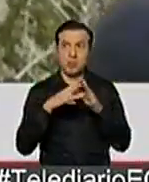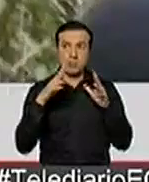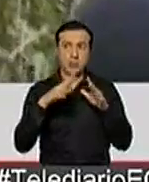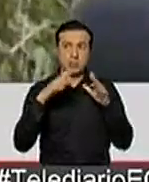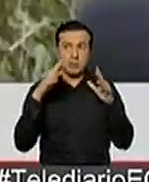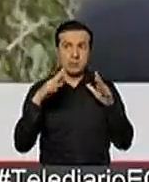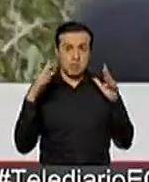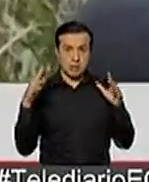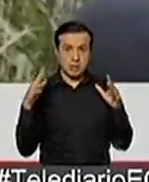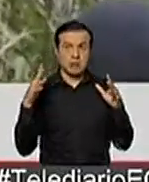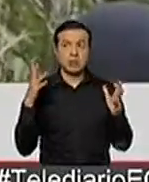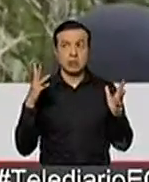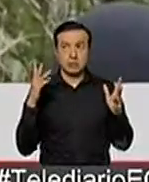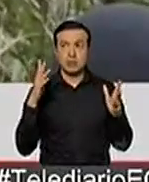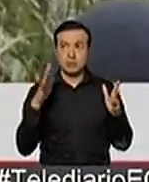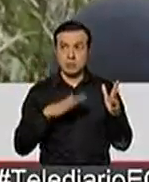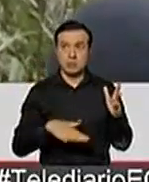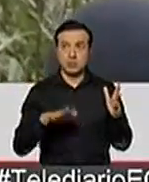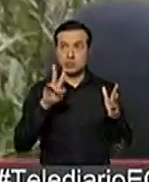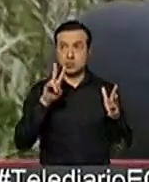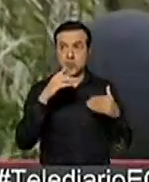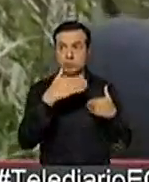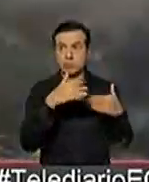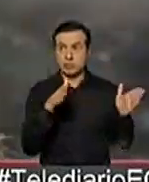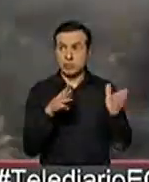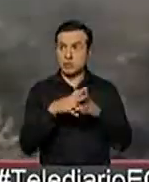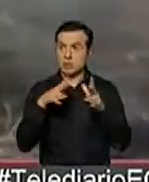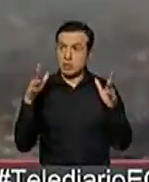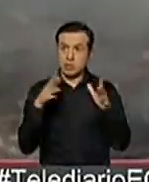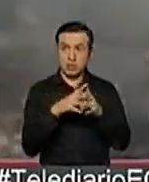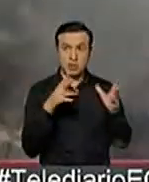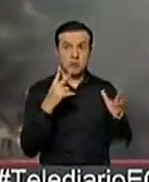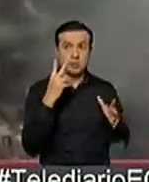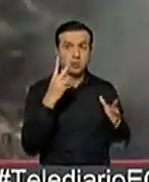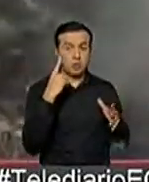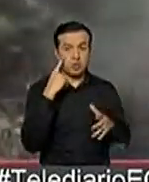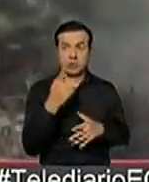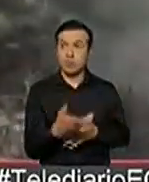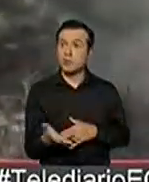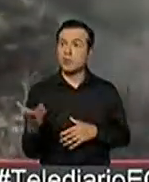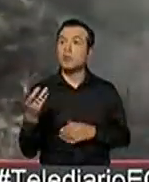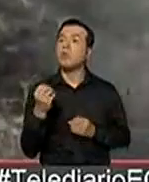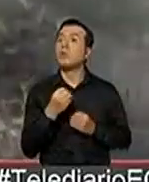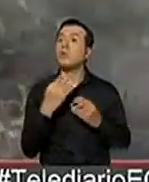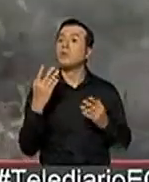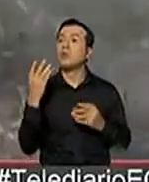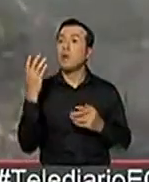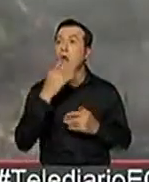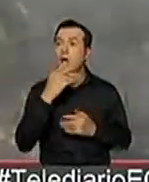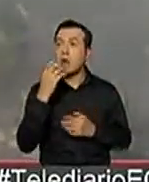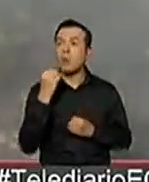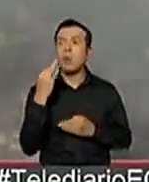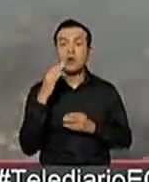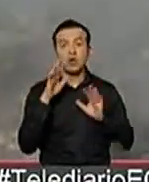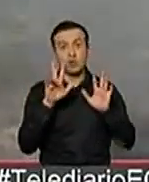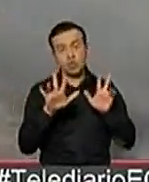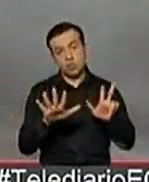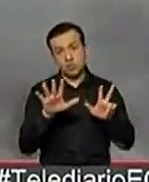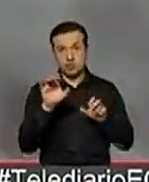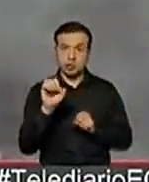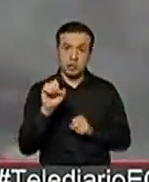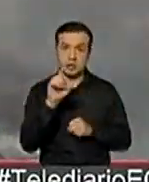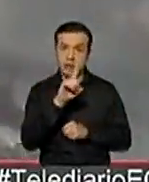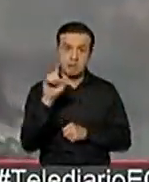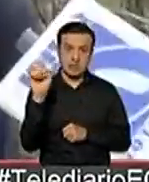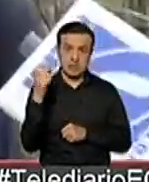caudal, de que sí puede abastecer a unas dos piscinas grandes. Las dos fuentes termales alcanzan temperaturas entre los 80 y 100